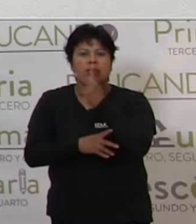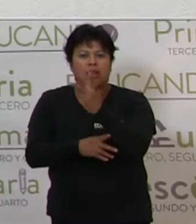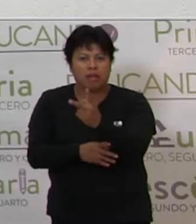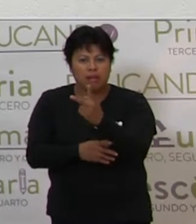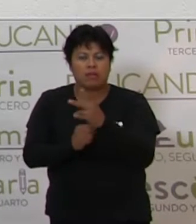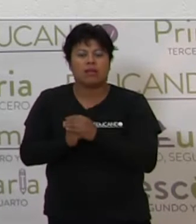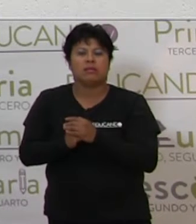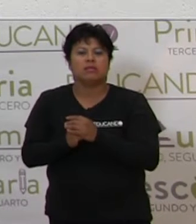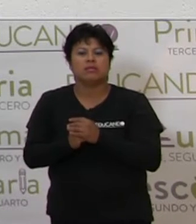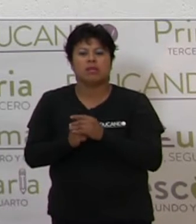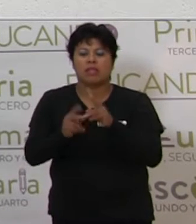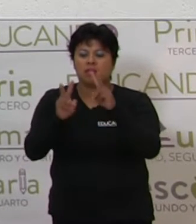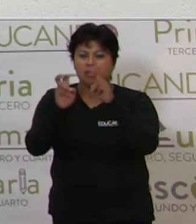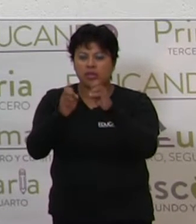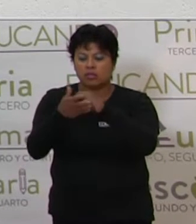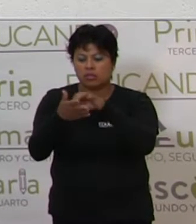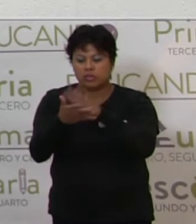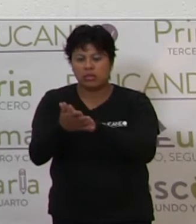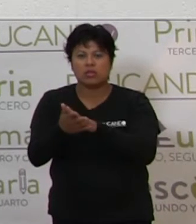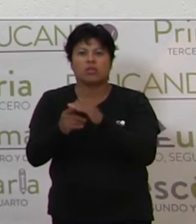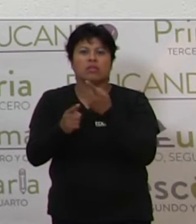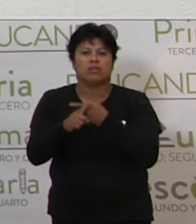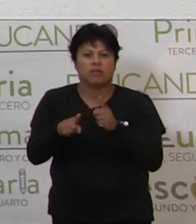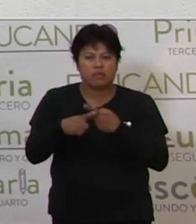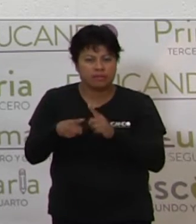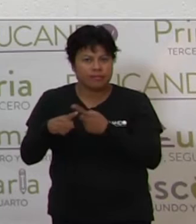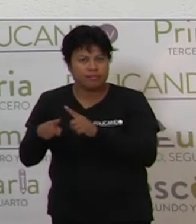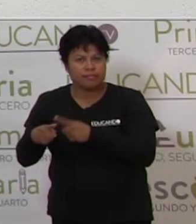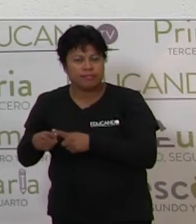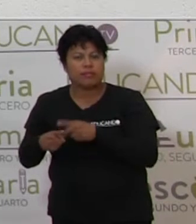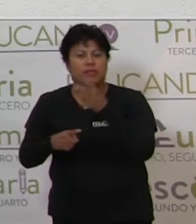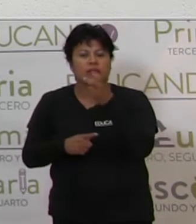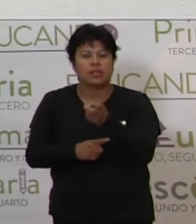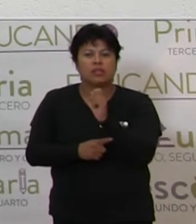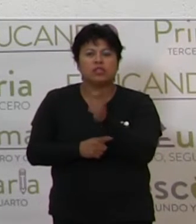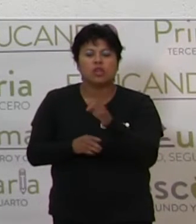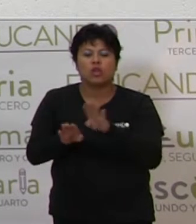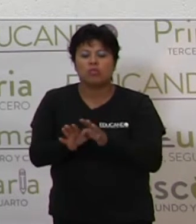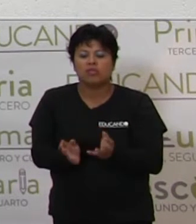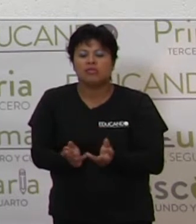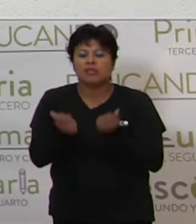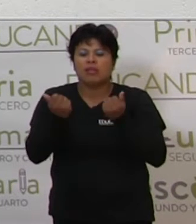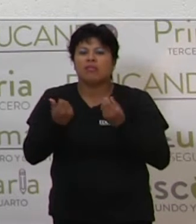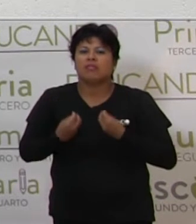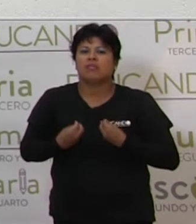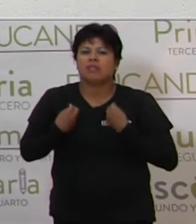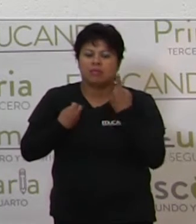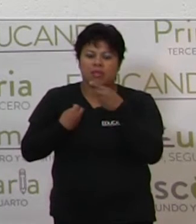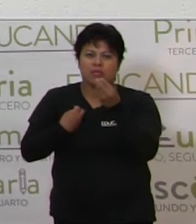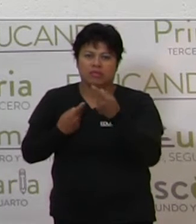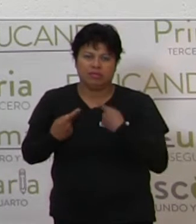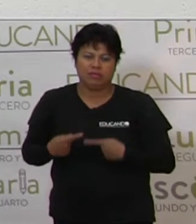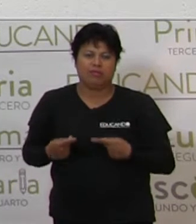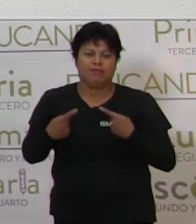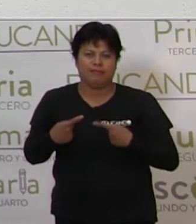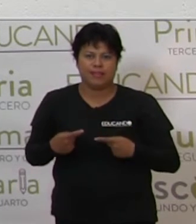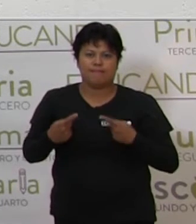palabras, los textos escritos, la literatura, son un salvavidas para muchas